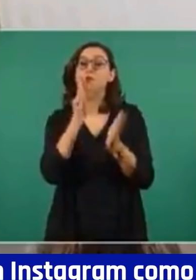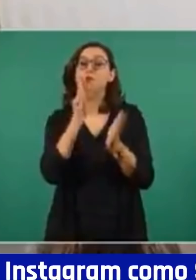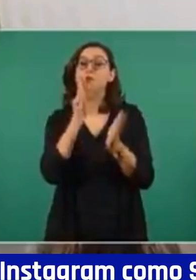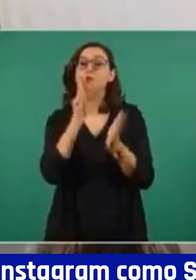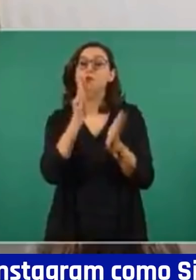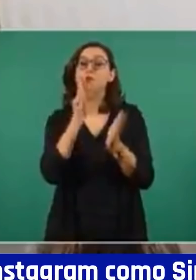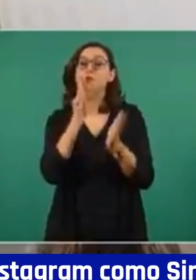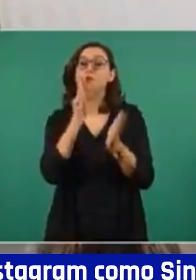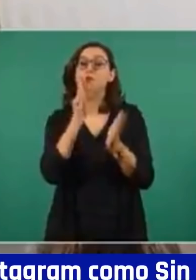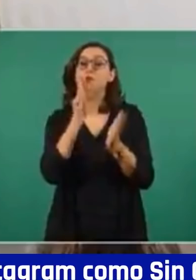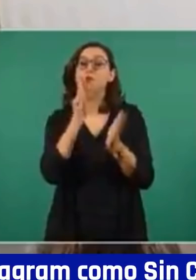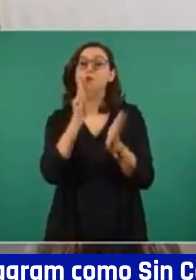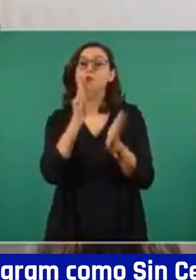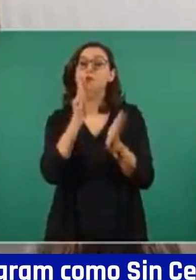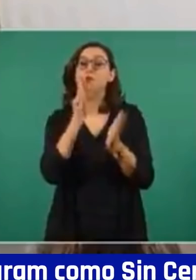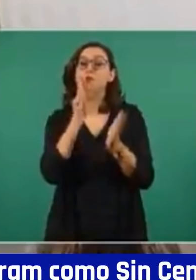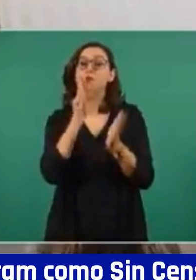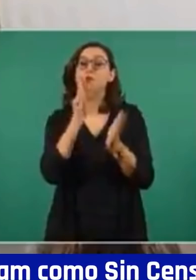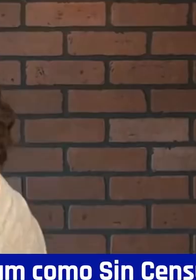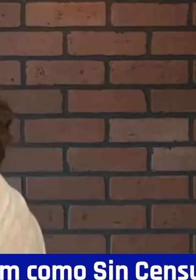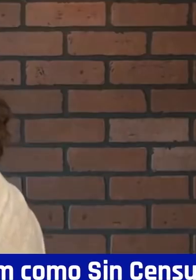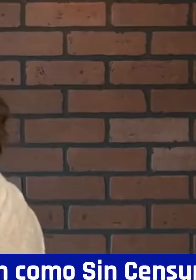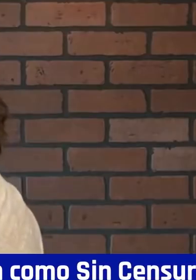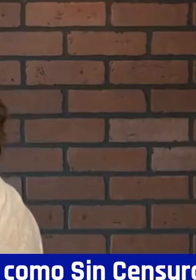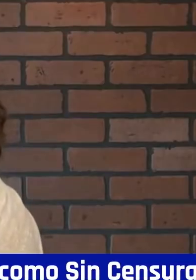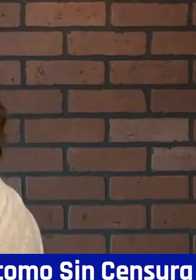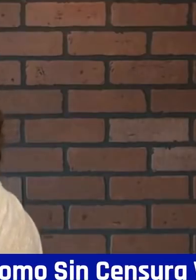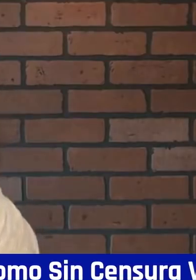Un poquito más atrás, me dice, sí. Otro poquito más.